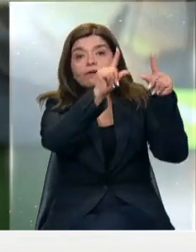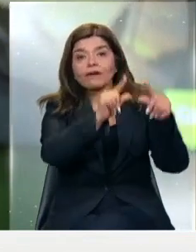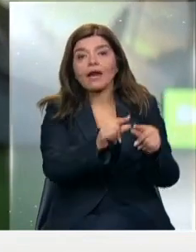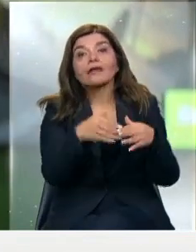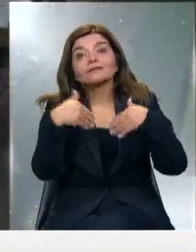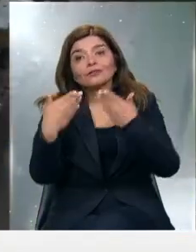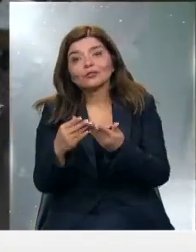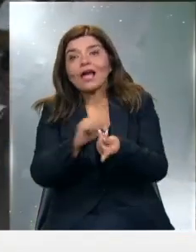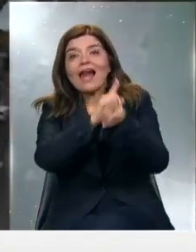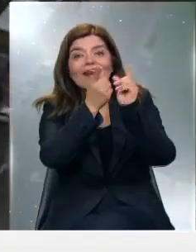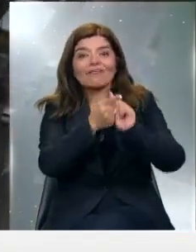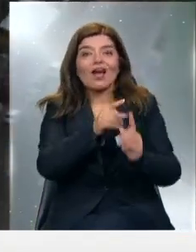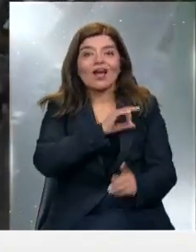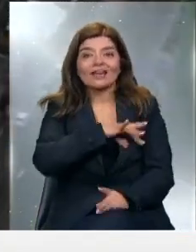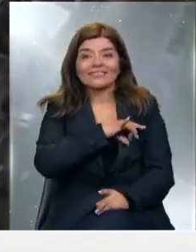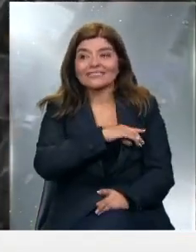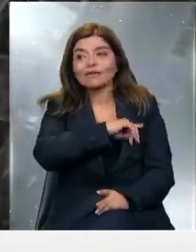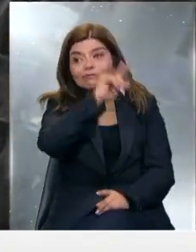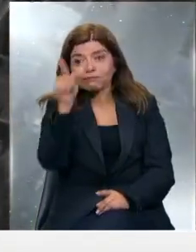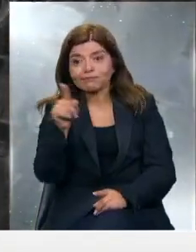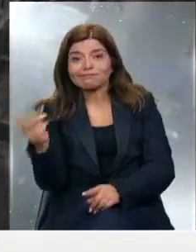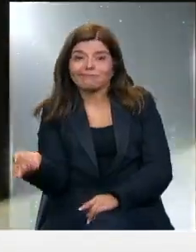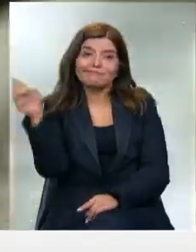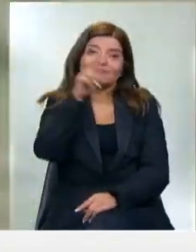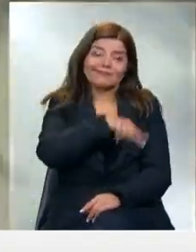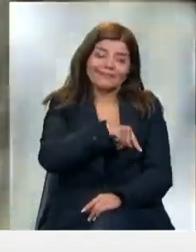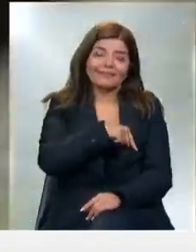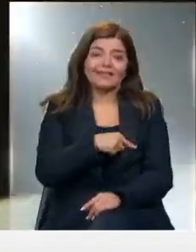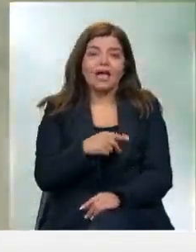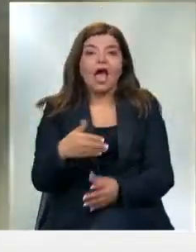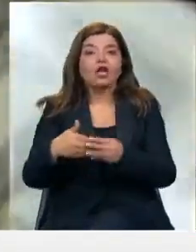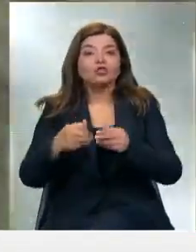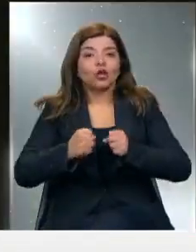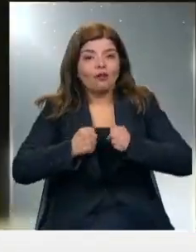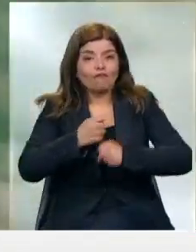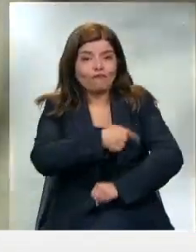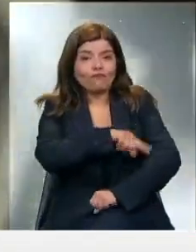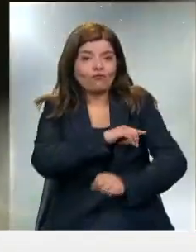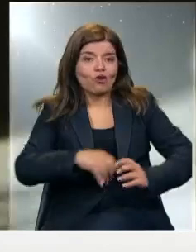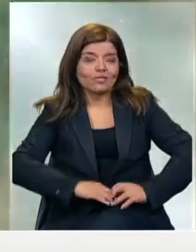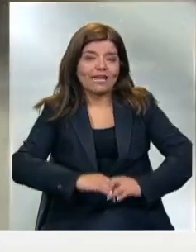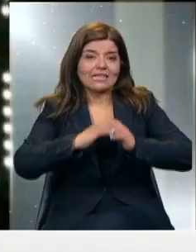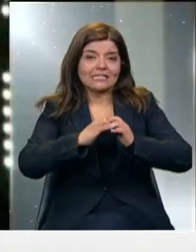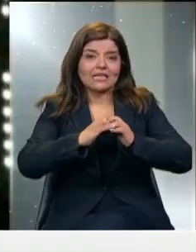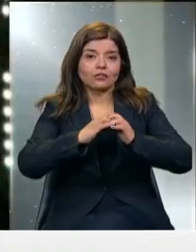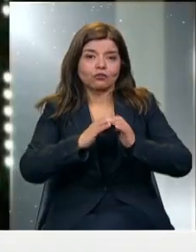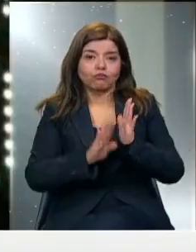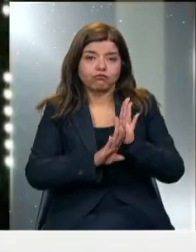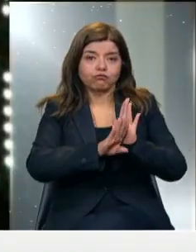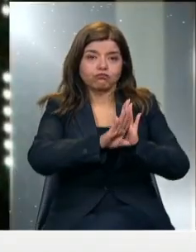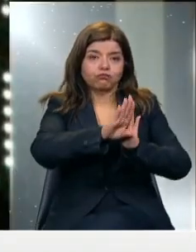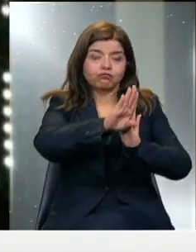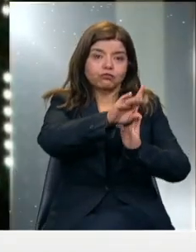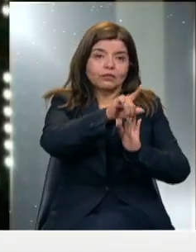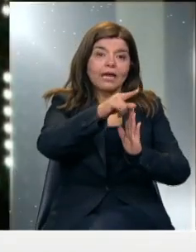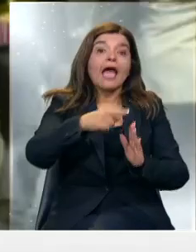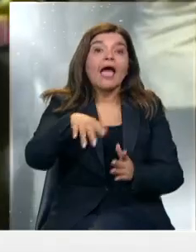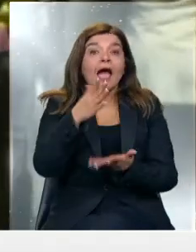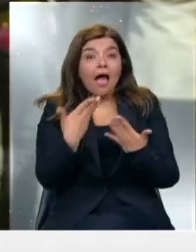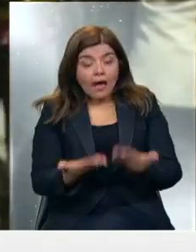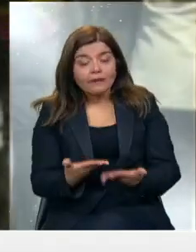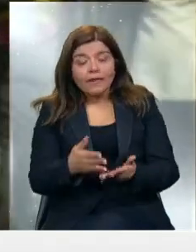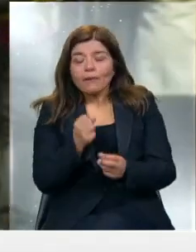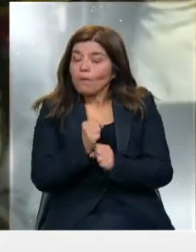barato en ir a Chile. Otro escenario es que el dólar se siga fortaleciendo, limitando aún más la capacidad de nuestros vecinos a salir de